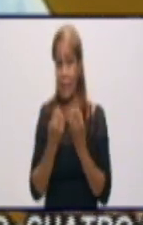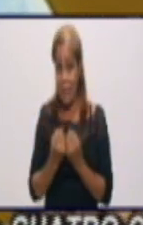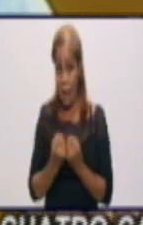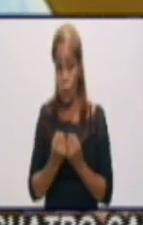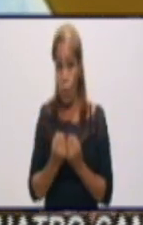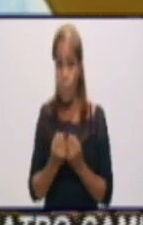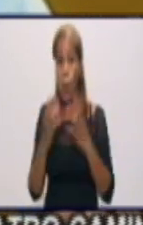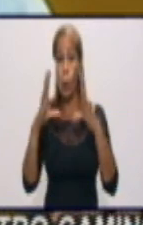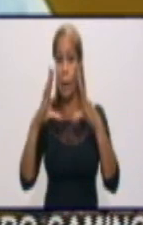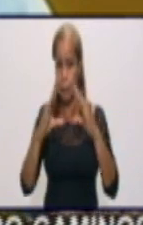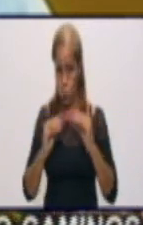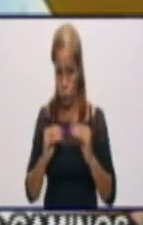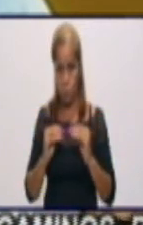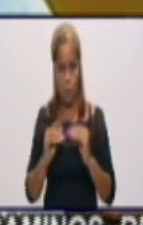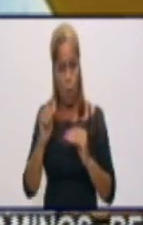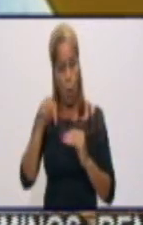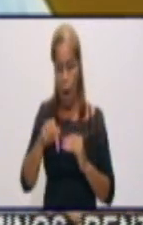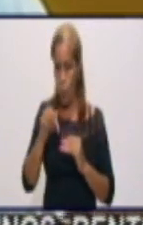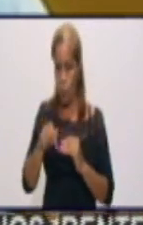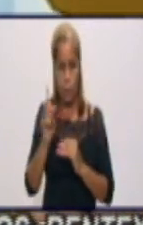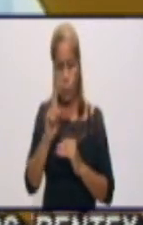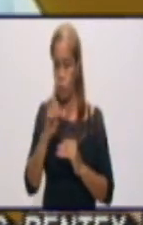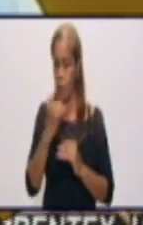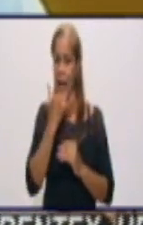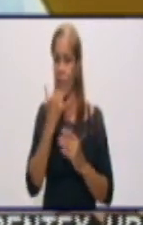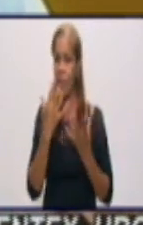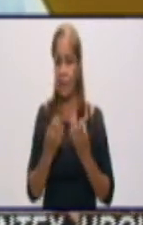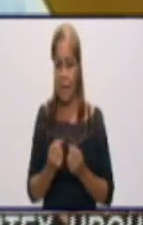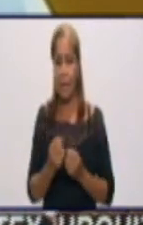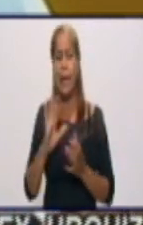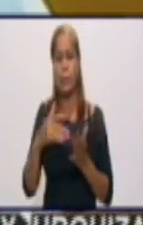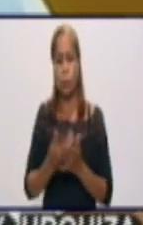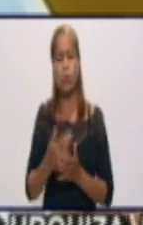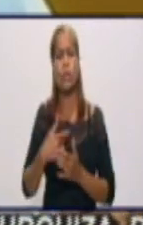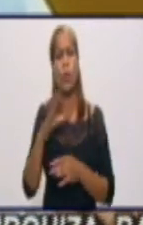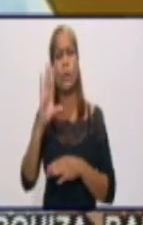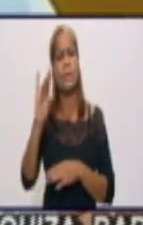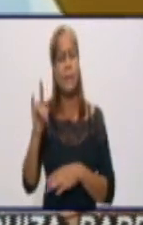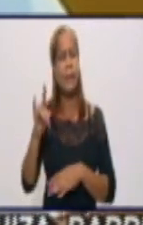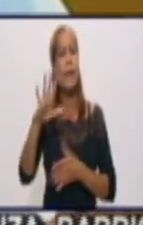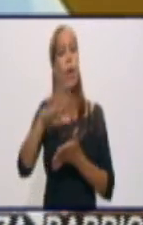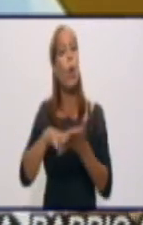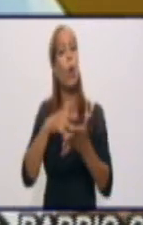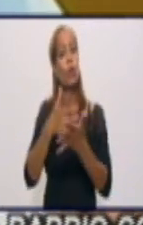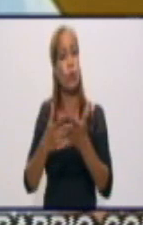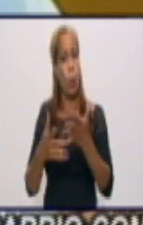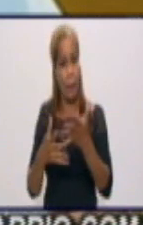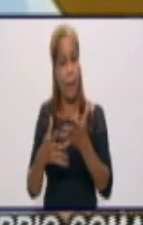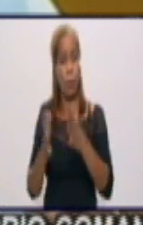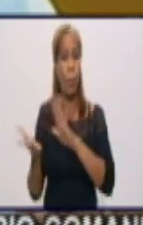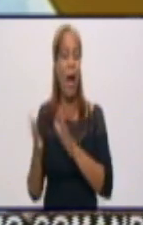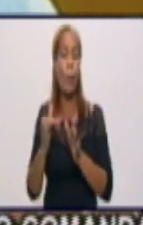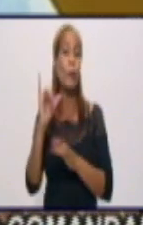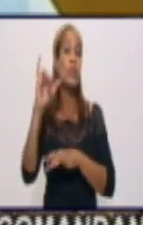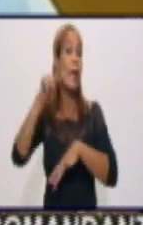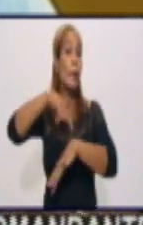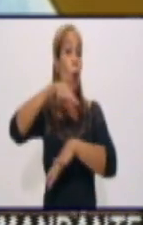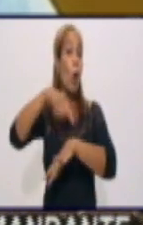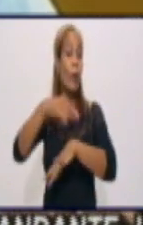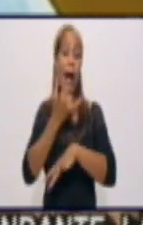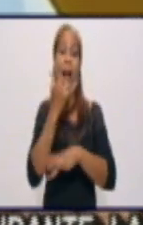independientemente de la programa yo voy a decir exactamente los circuitos en los horarios que se va a afectar hasta un total de 6 horas a